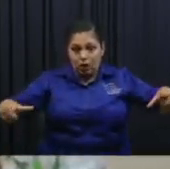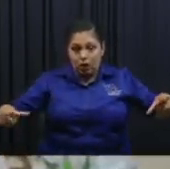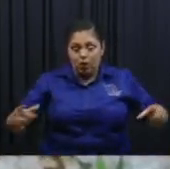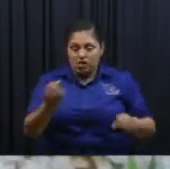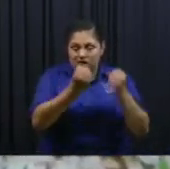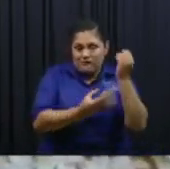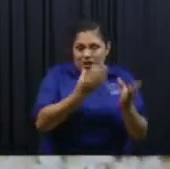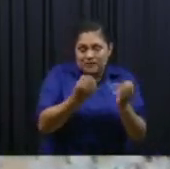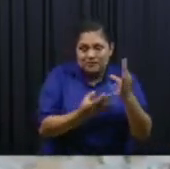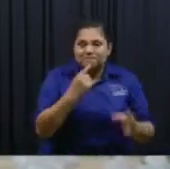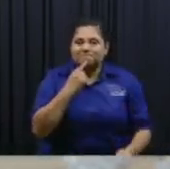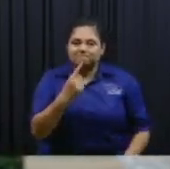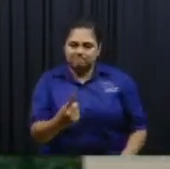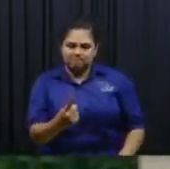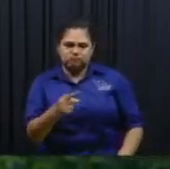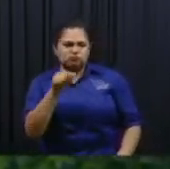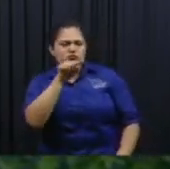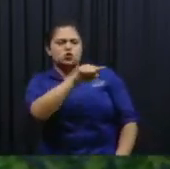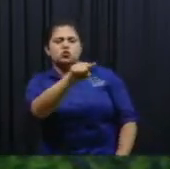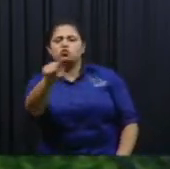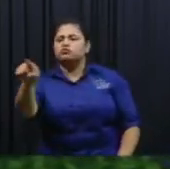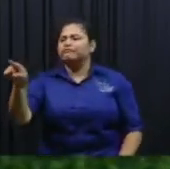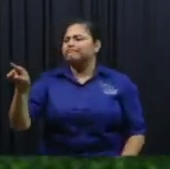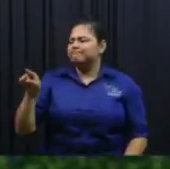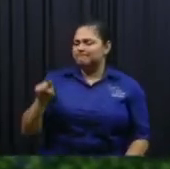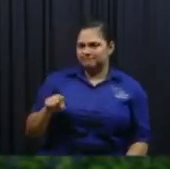cuando se levantó dijo ustedes